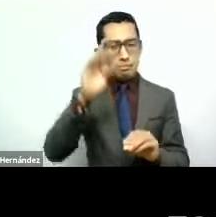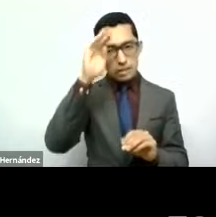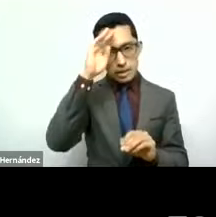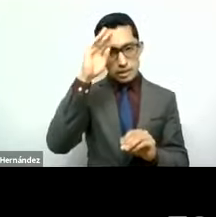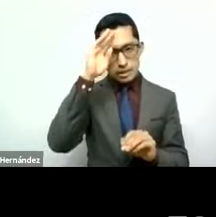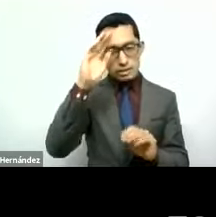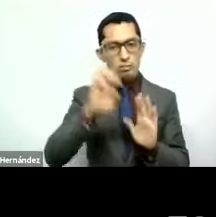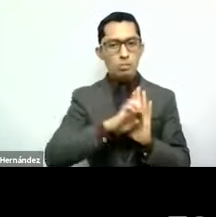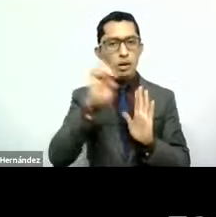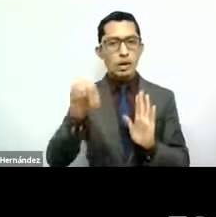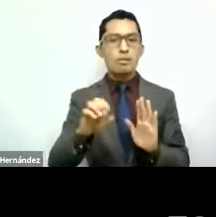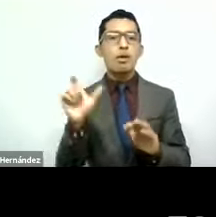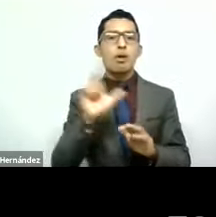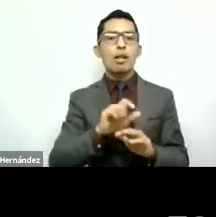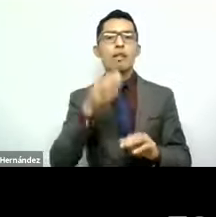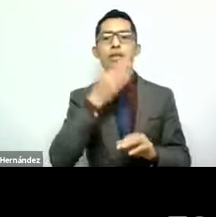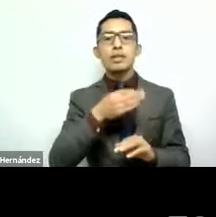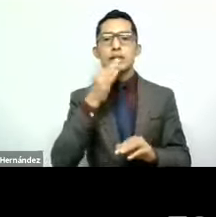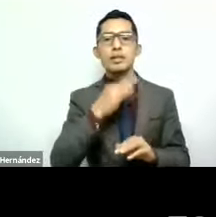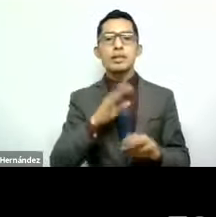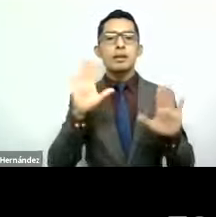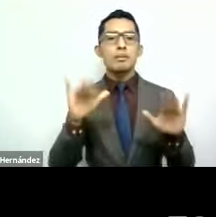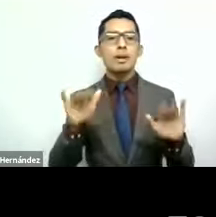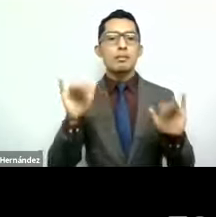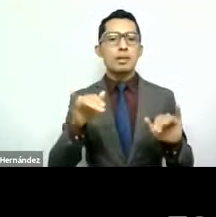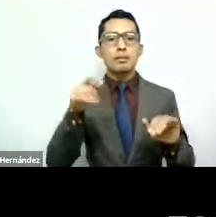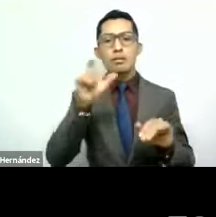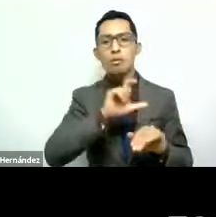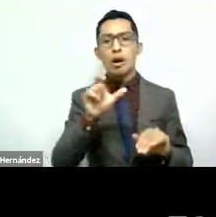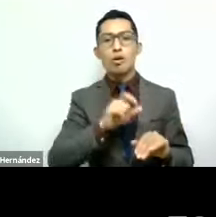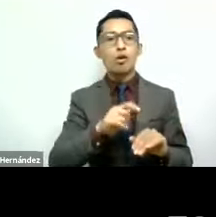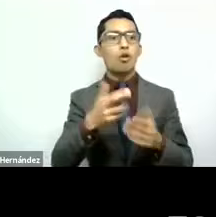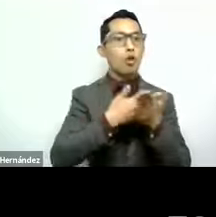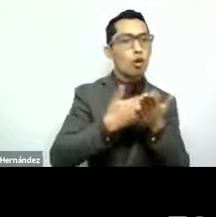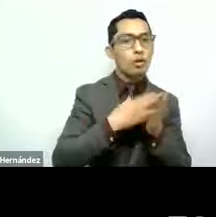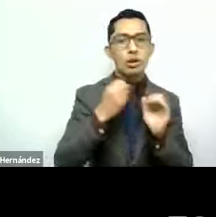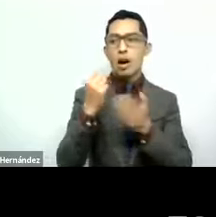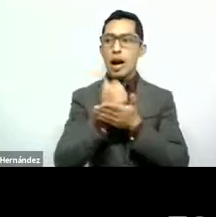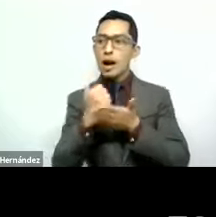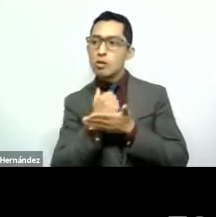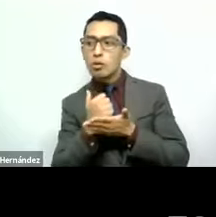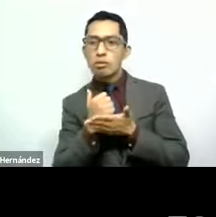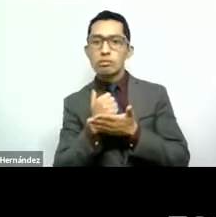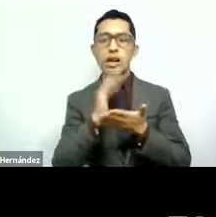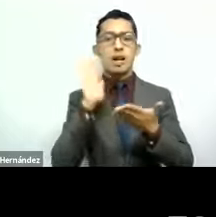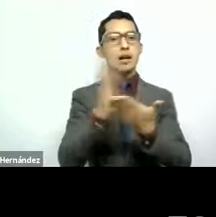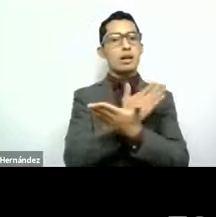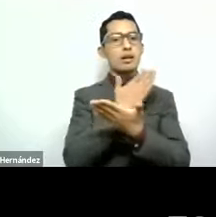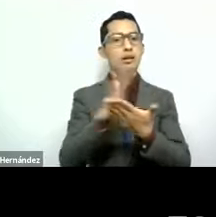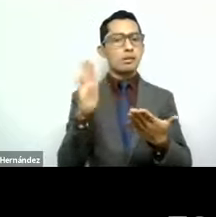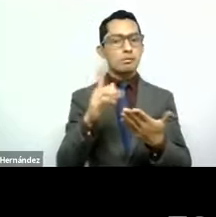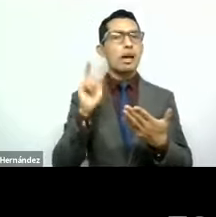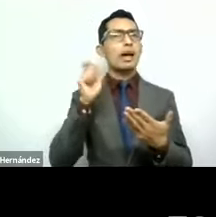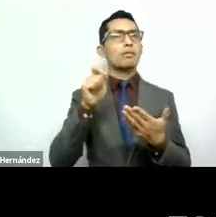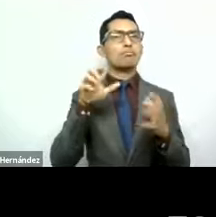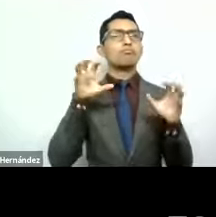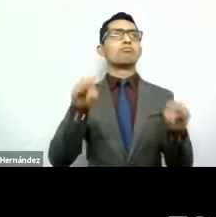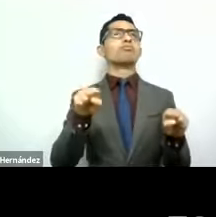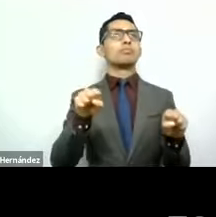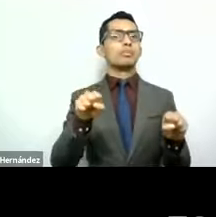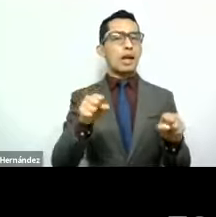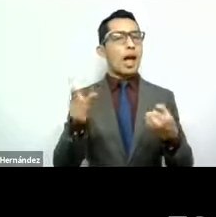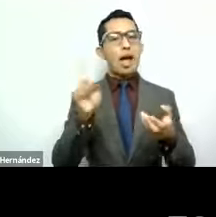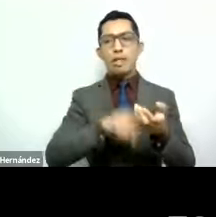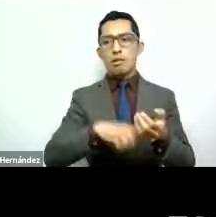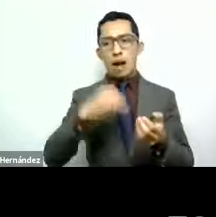piensen en un baby shower, donde o todas las cosas son rosas o todas las cosas son azules, y ya en automático los estereotipos